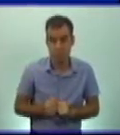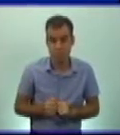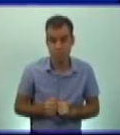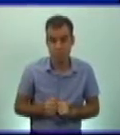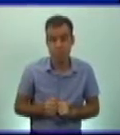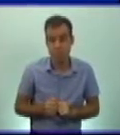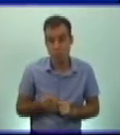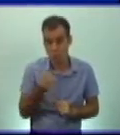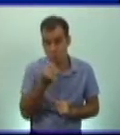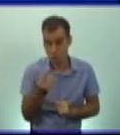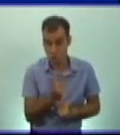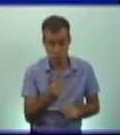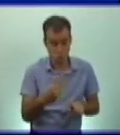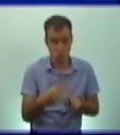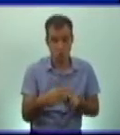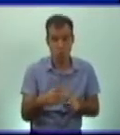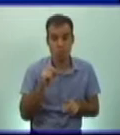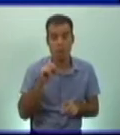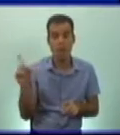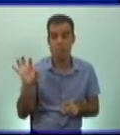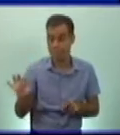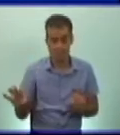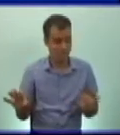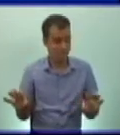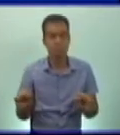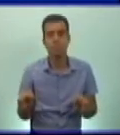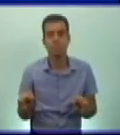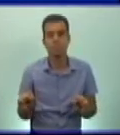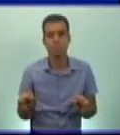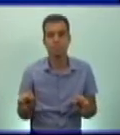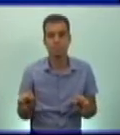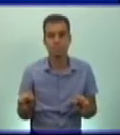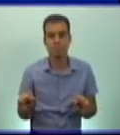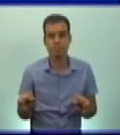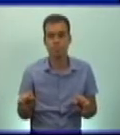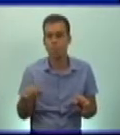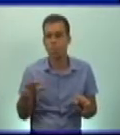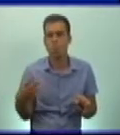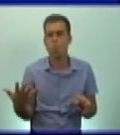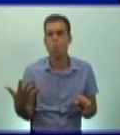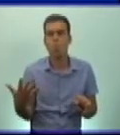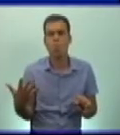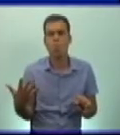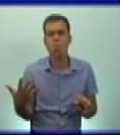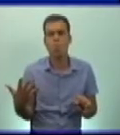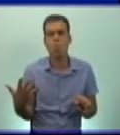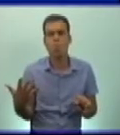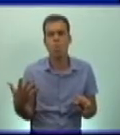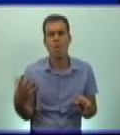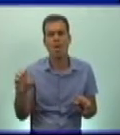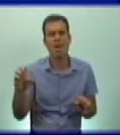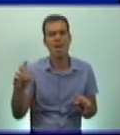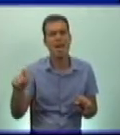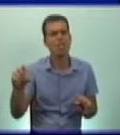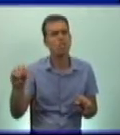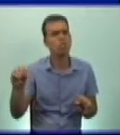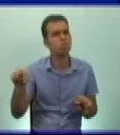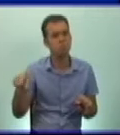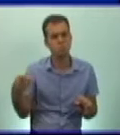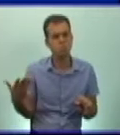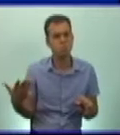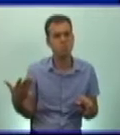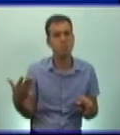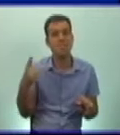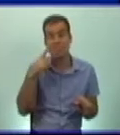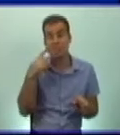o puede ser endotérmica. Cuando decimos que una reacción es exotérmica, exo, desprende, ¿verdad? Son